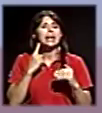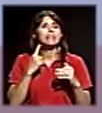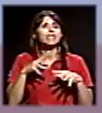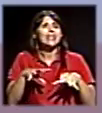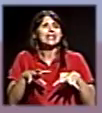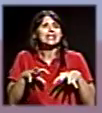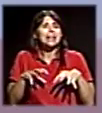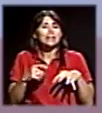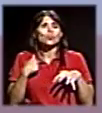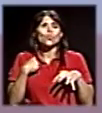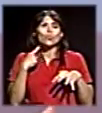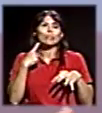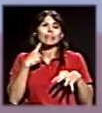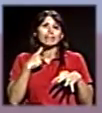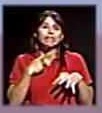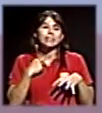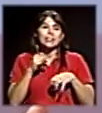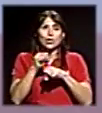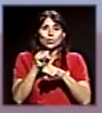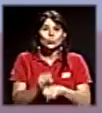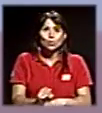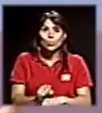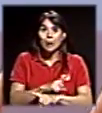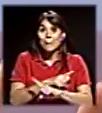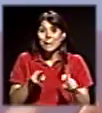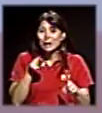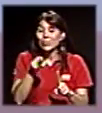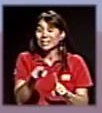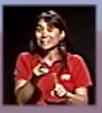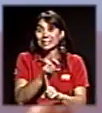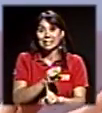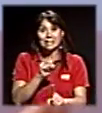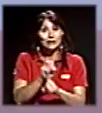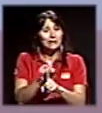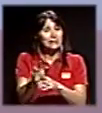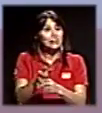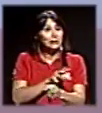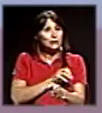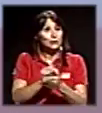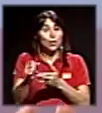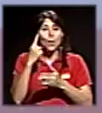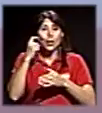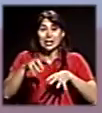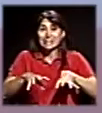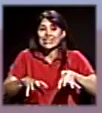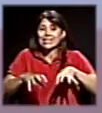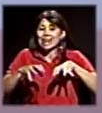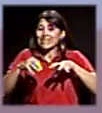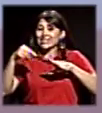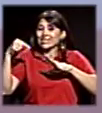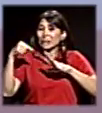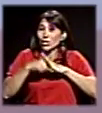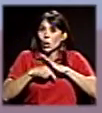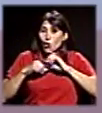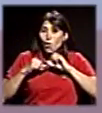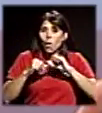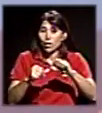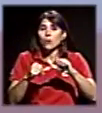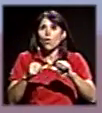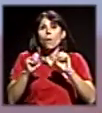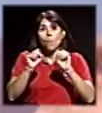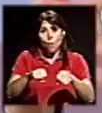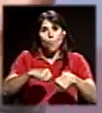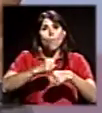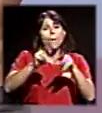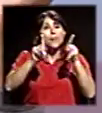laeta de desastre porque es el estrés crónico el que mata el que mata es el estrés crónico Entonces qué